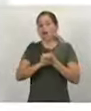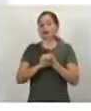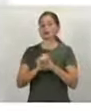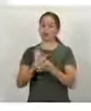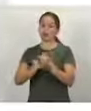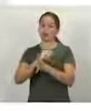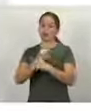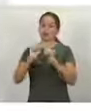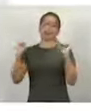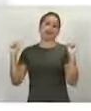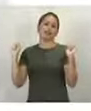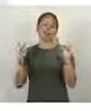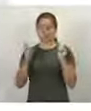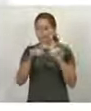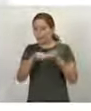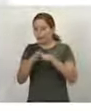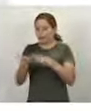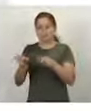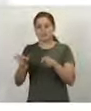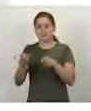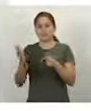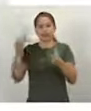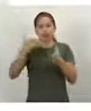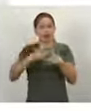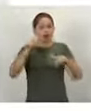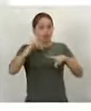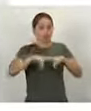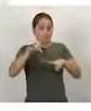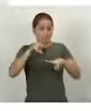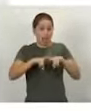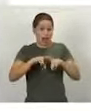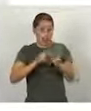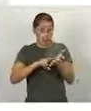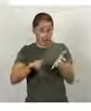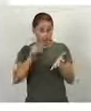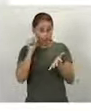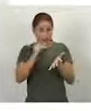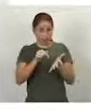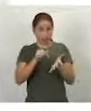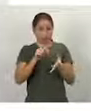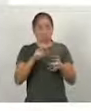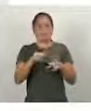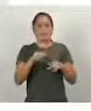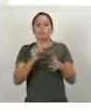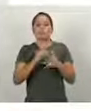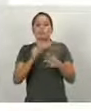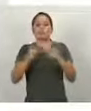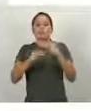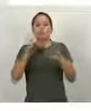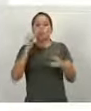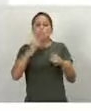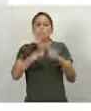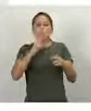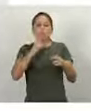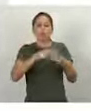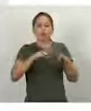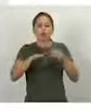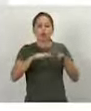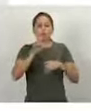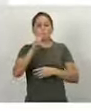prisión. De regreso a La Habana, propusieron nombrar a su organización